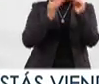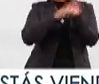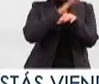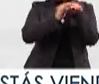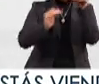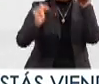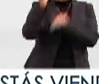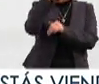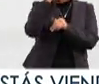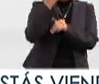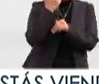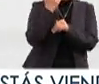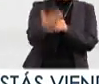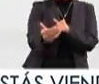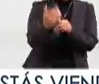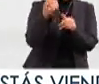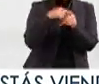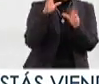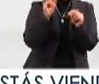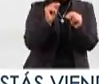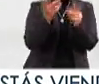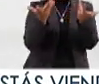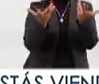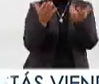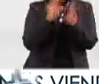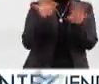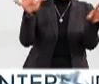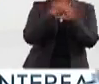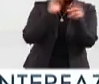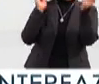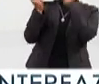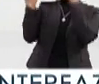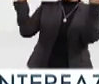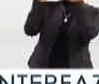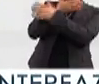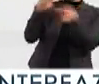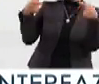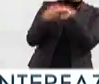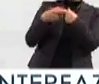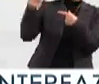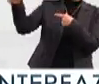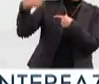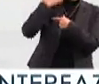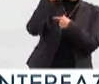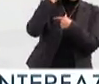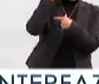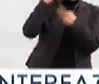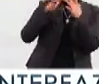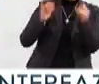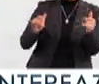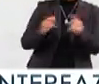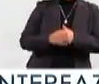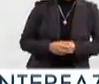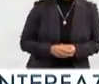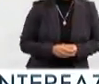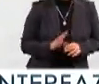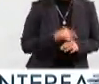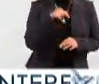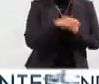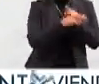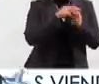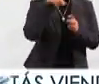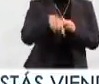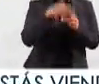altos para así no tener un gran cambio en las materias que tenemos aquí ya que las